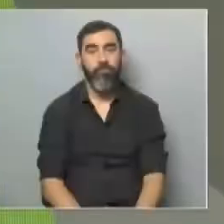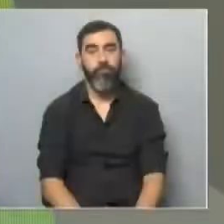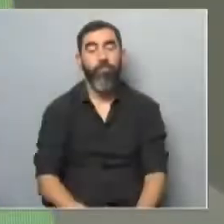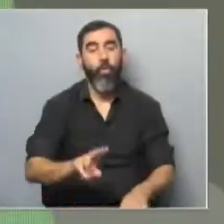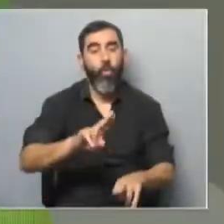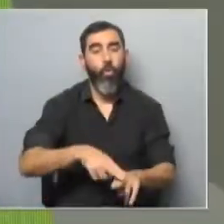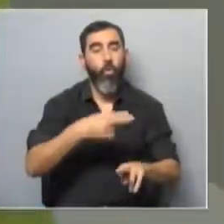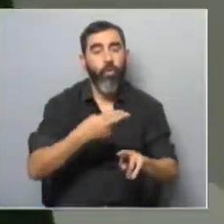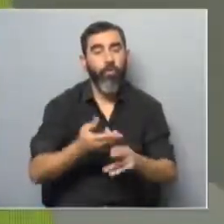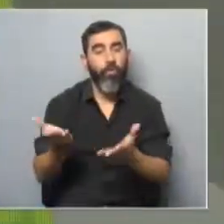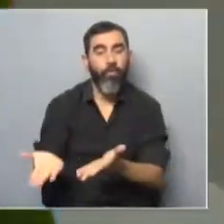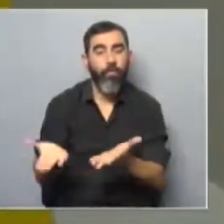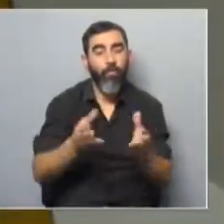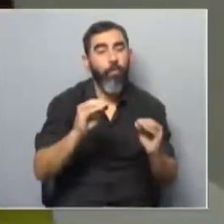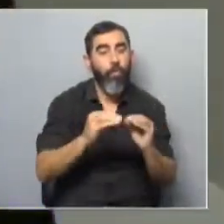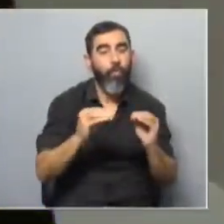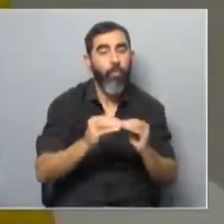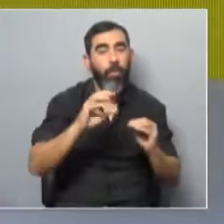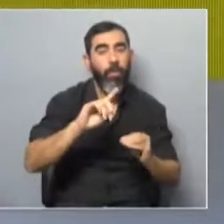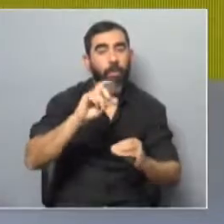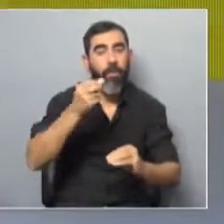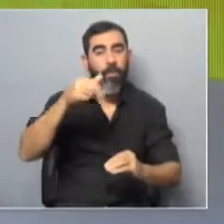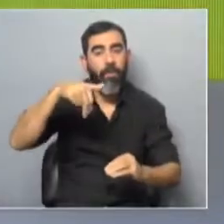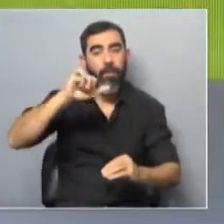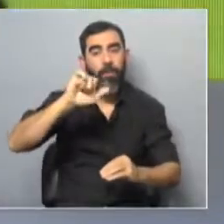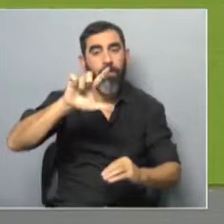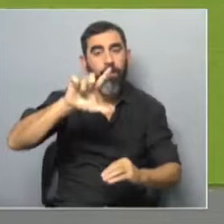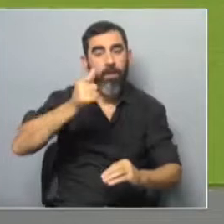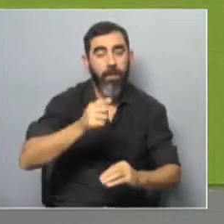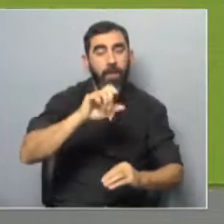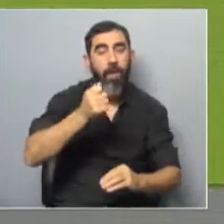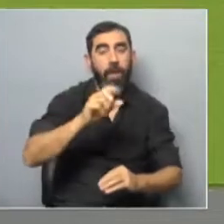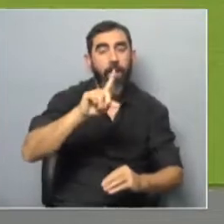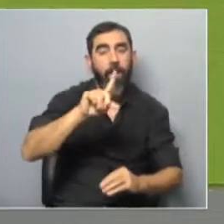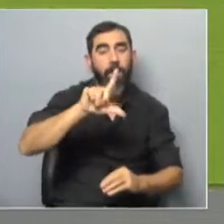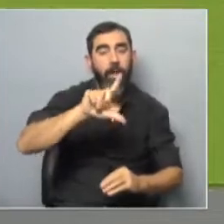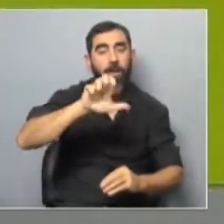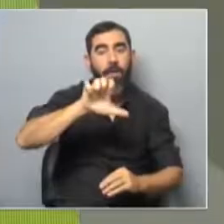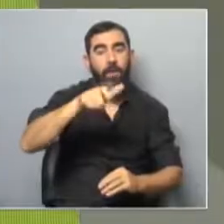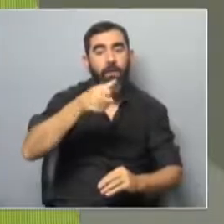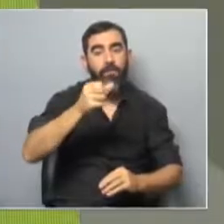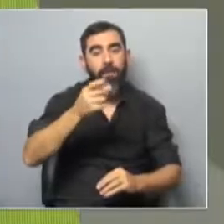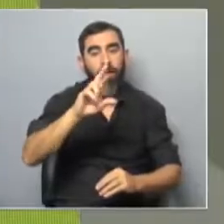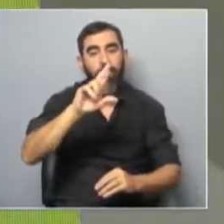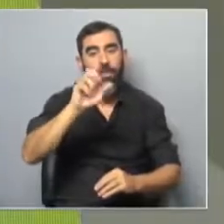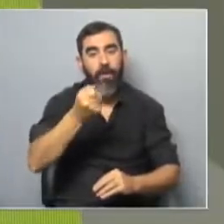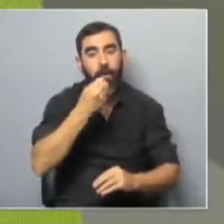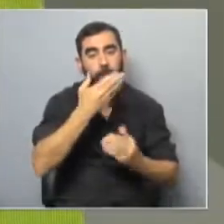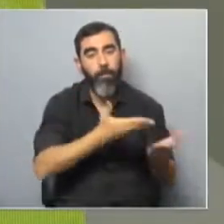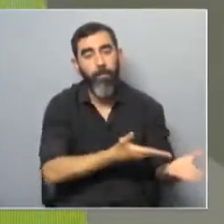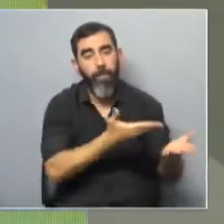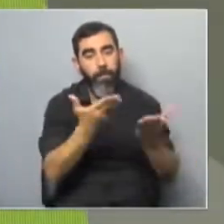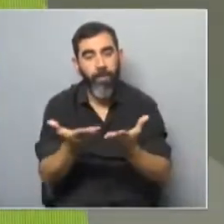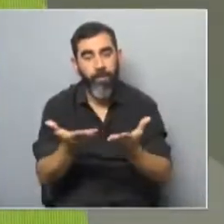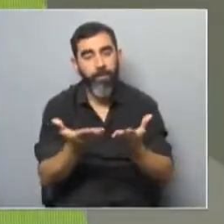Estamos de vuelta, momento de recibir, como siempre, a Daniela Hirschfeld, a Alexandra Perrone. ¿Cómo les va? Bienvenidas. Buenas noches. Buenas noches. ¿Todo bien? Bien.